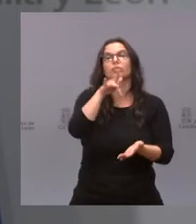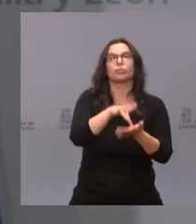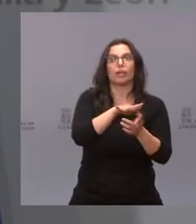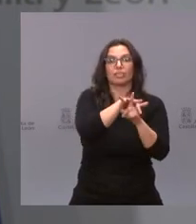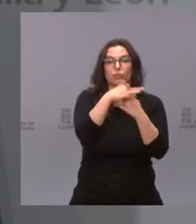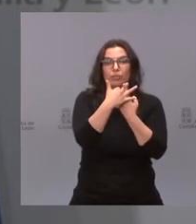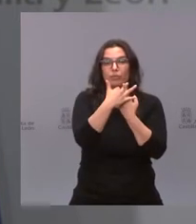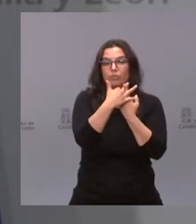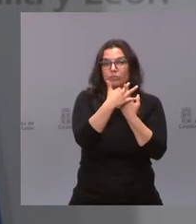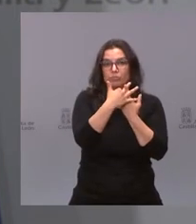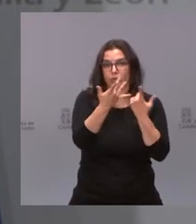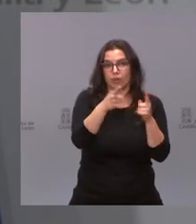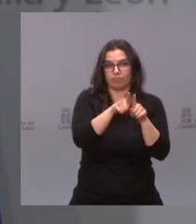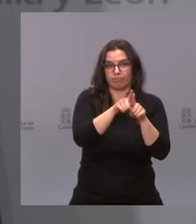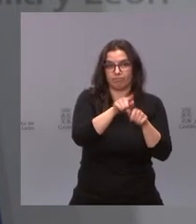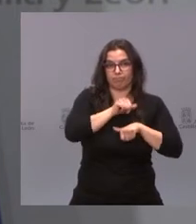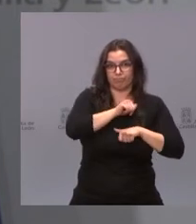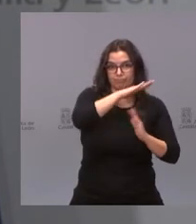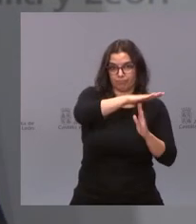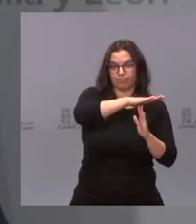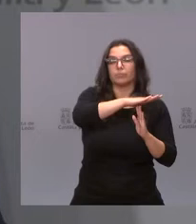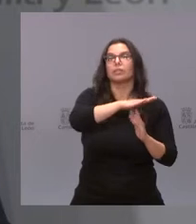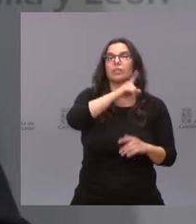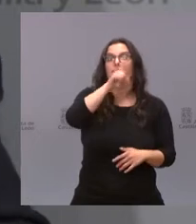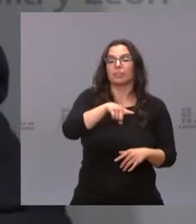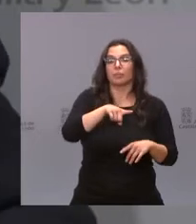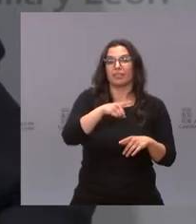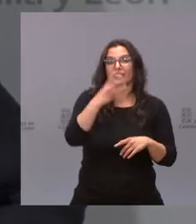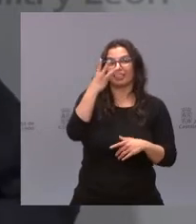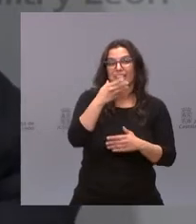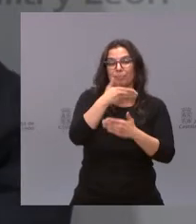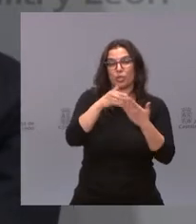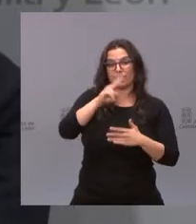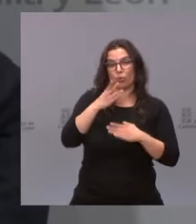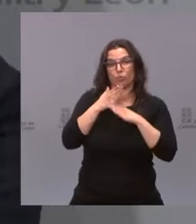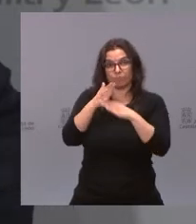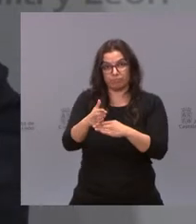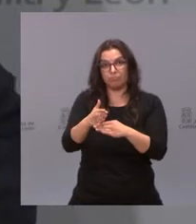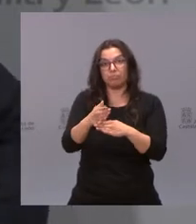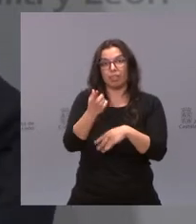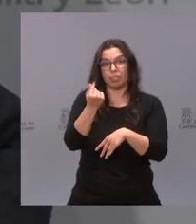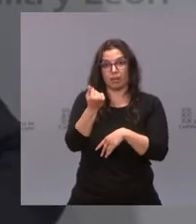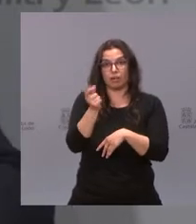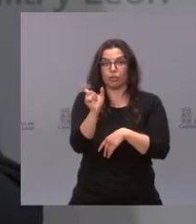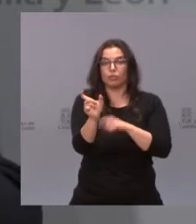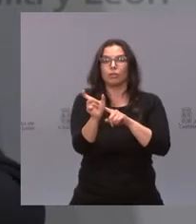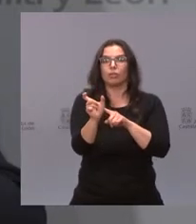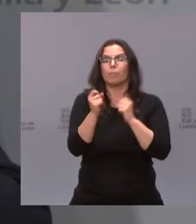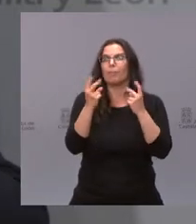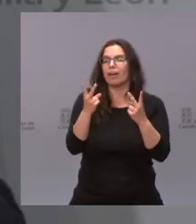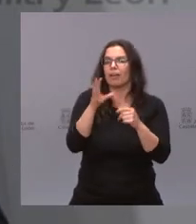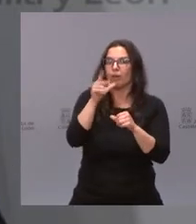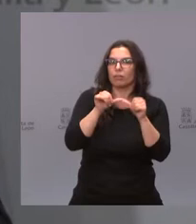Y el excedente de esta convocatoria, que es más de 3 millones de euros de excedente, se va a destinar a una